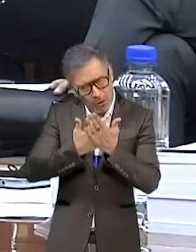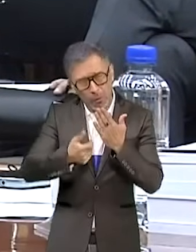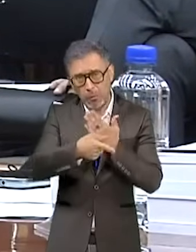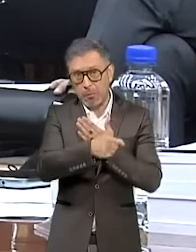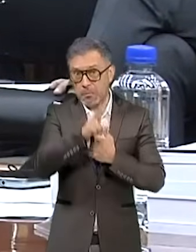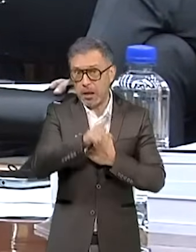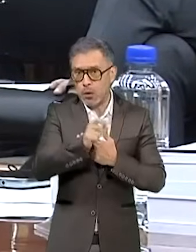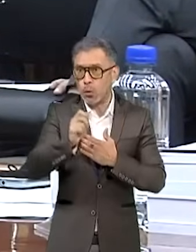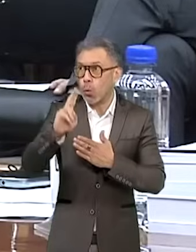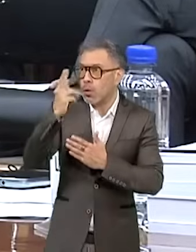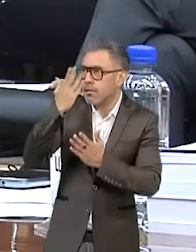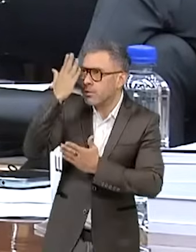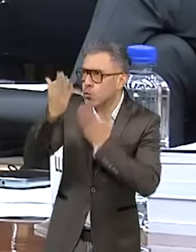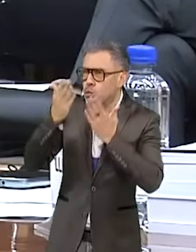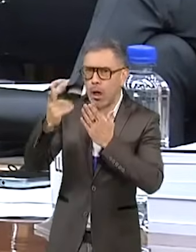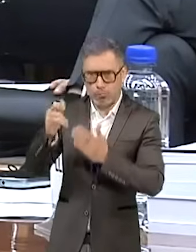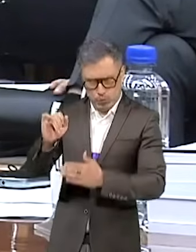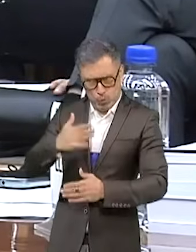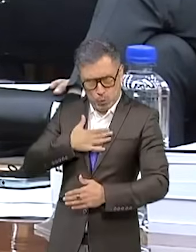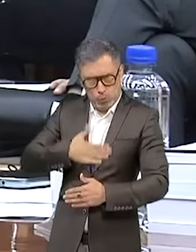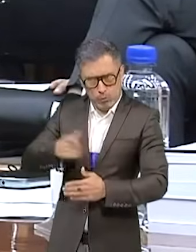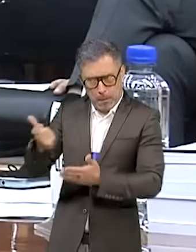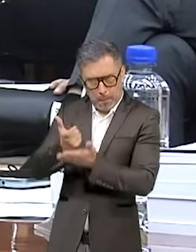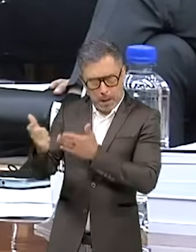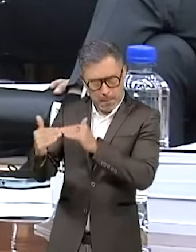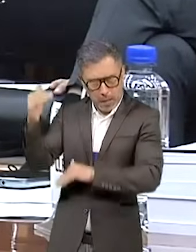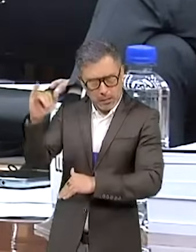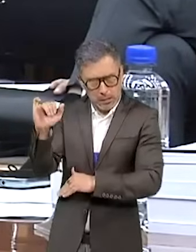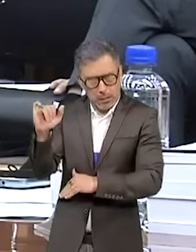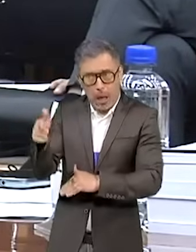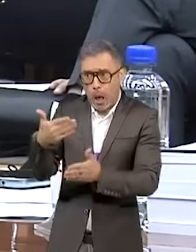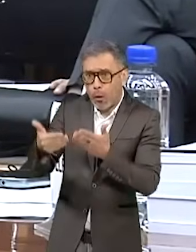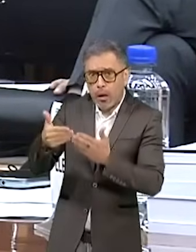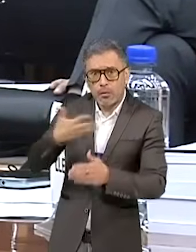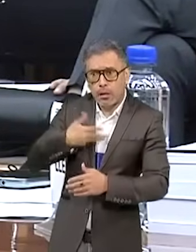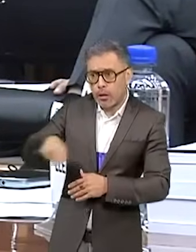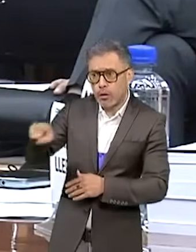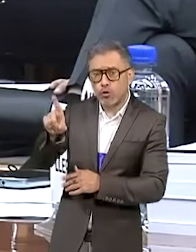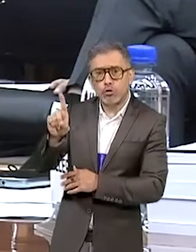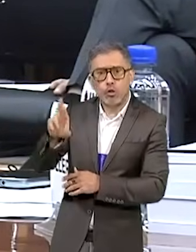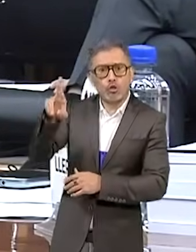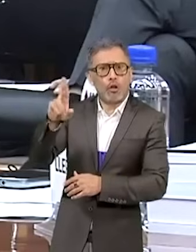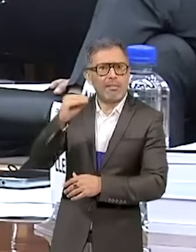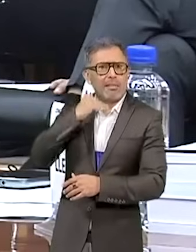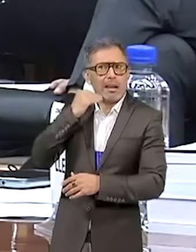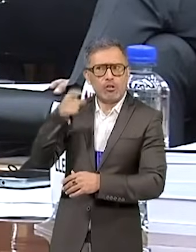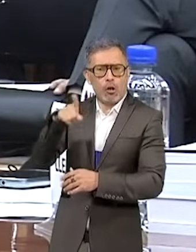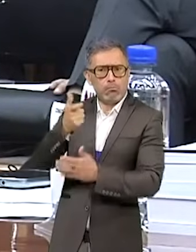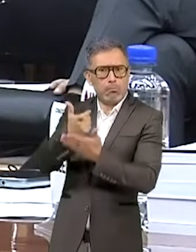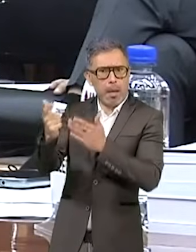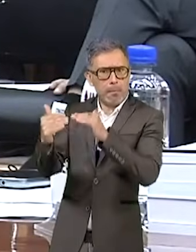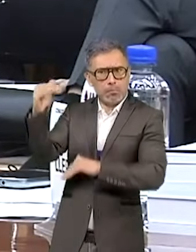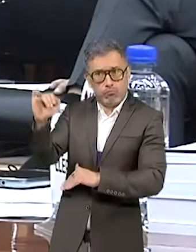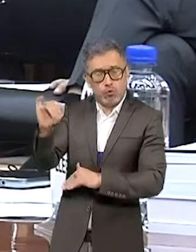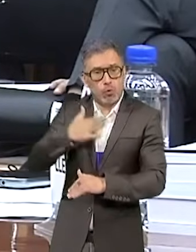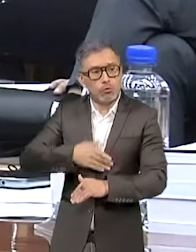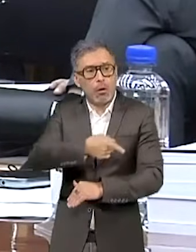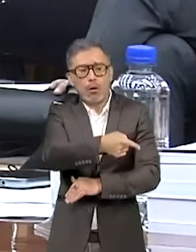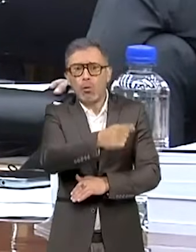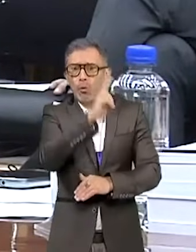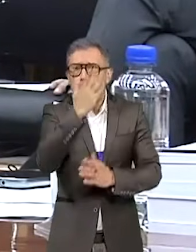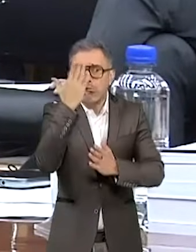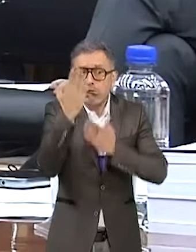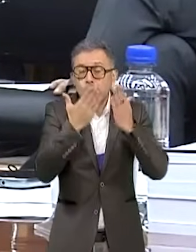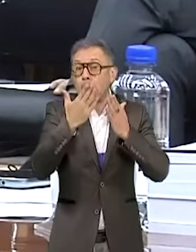universidad. Y aquí hay maestros y hay doctores en Derecho, como los hay en muchas áreas. En la vida pública, privada también. En la vida